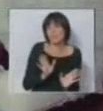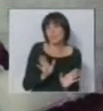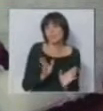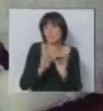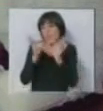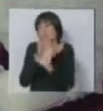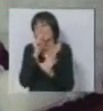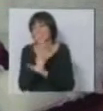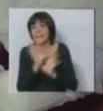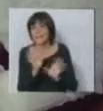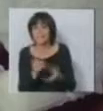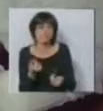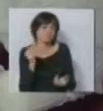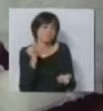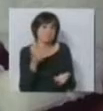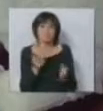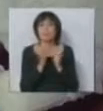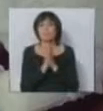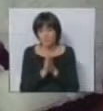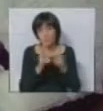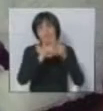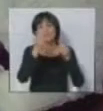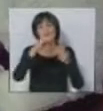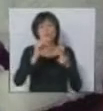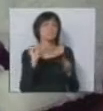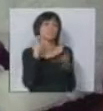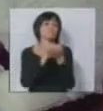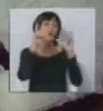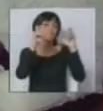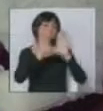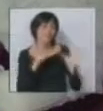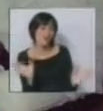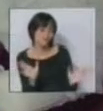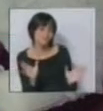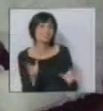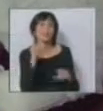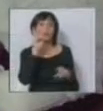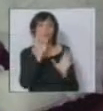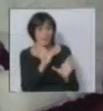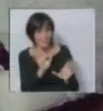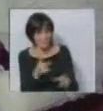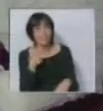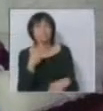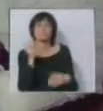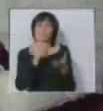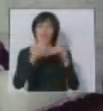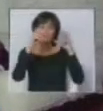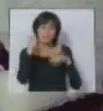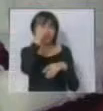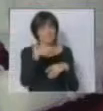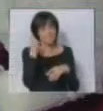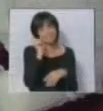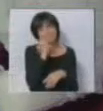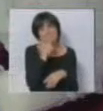la red social, usted que lo sigue todo el mundo, ¿eh? Decirle a Wandita, subí la foto. Con carpa, aunque ella se puede enterar, decirle que ponga foto de que está contenta, porque acá aparece